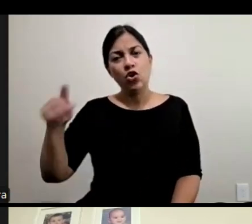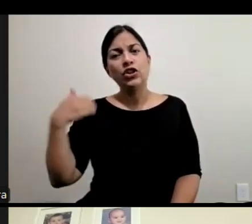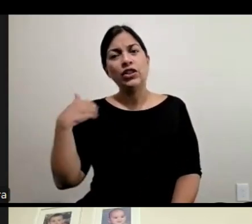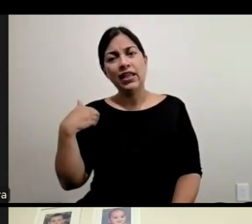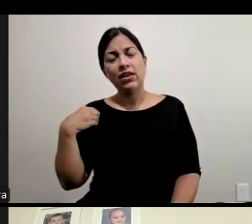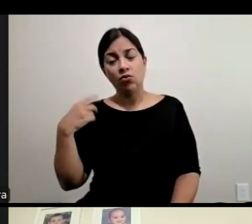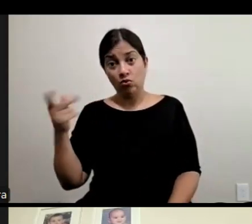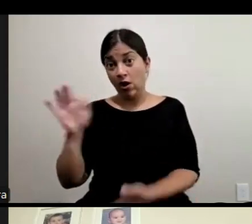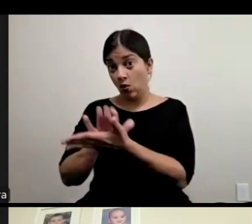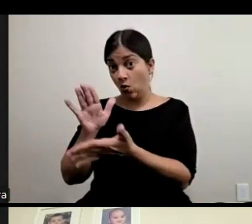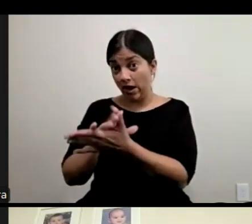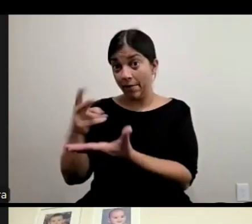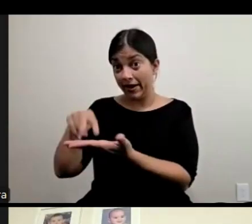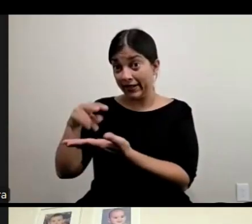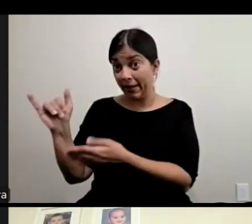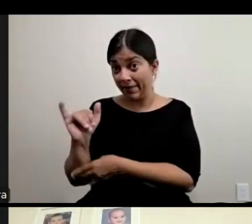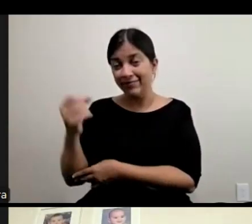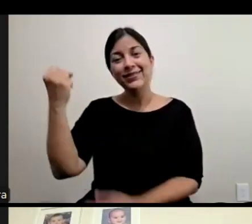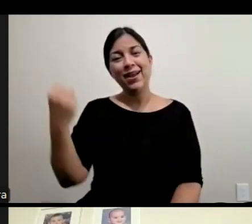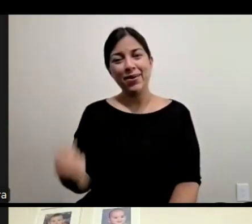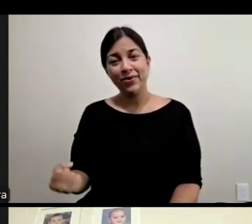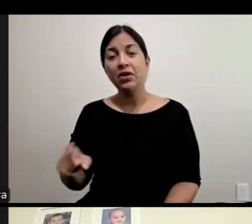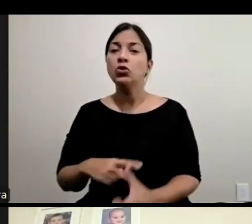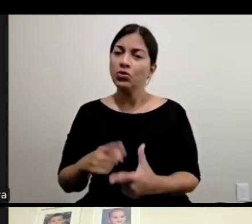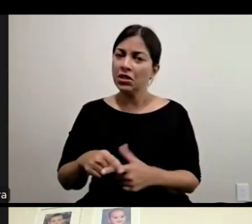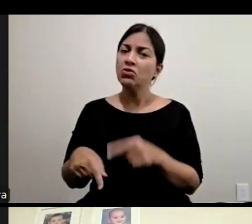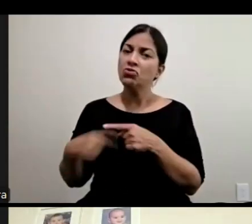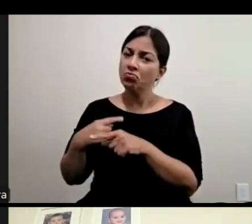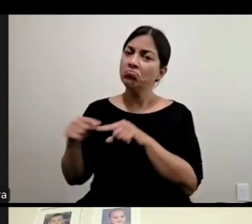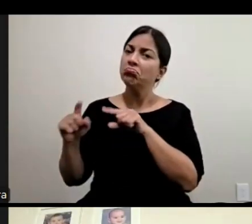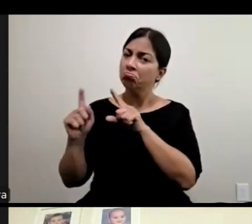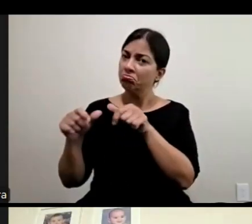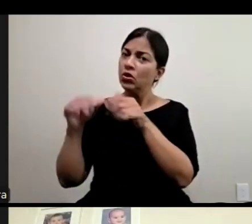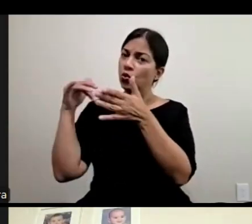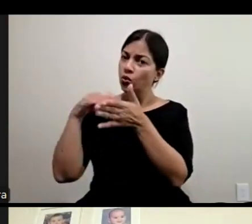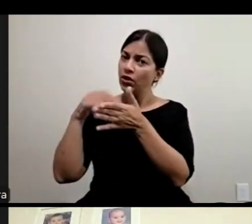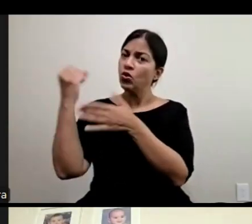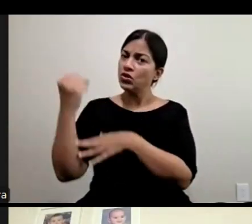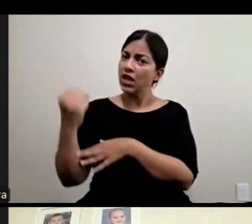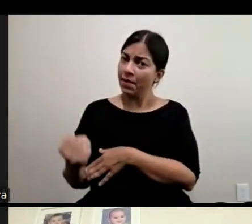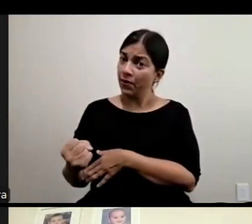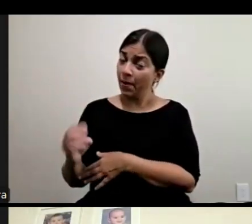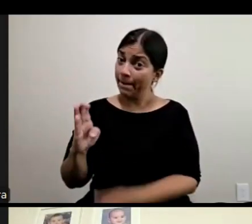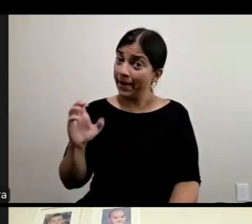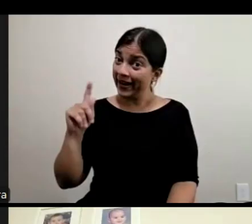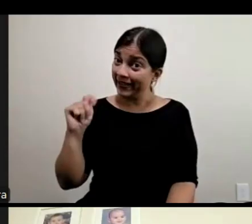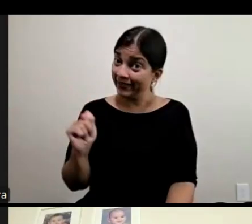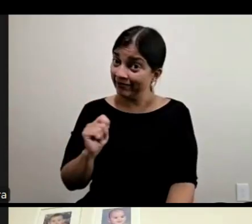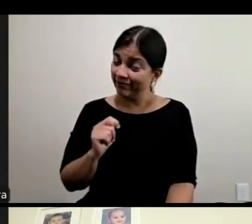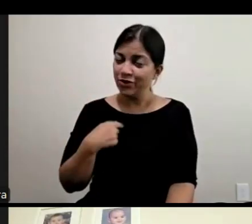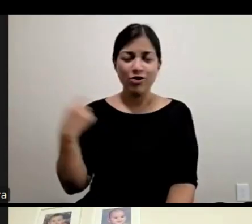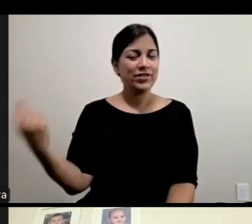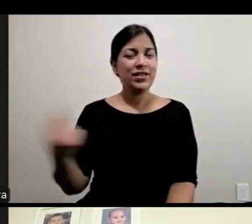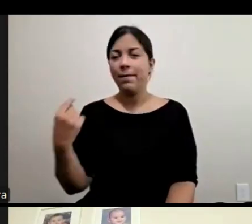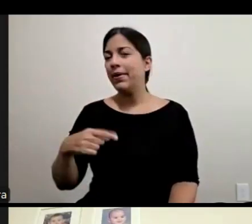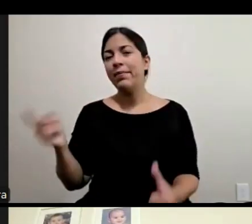dan los sábados. Y entonces, pues ahí, pues, seguí estudiando los sábados ballet y yo, ya tú sabes, siempre era el príncipe, como era el